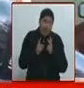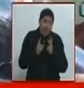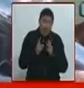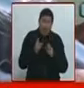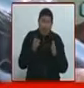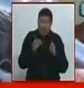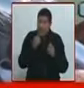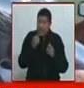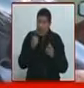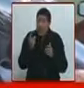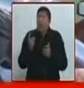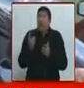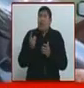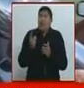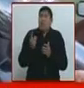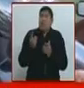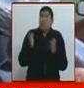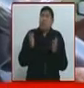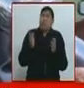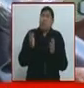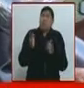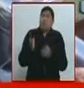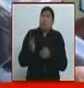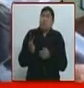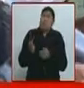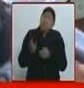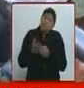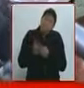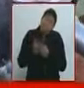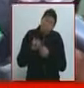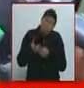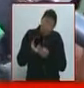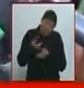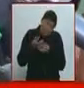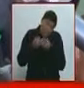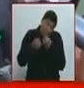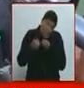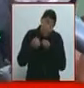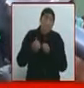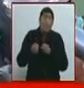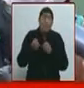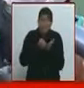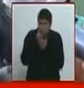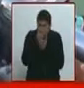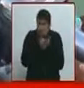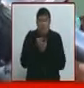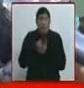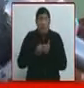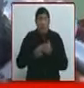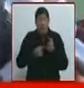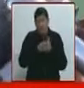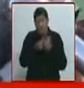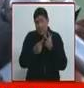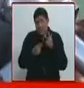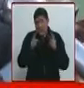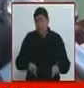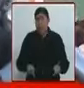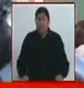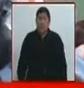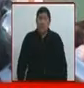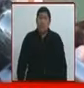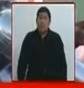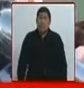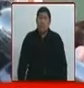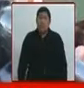obviamente la misma manifiesta que ha sido captada prácticamente por las redes sociales por estas tres personas.